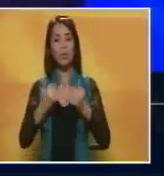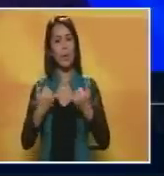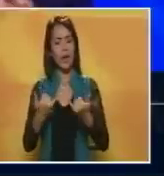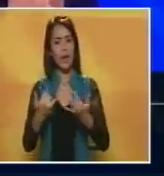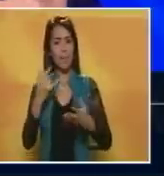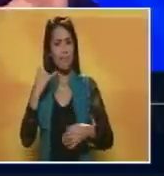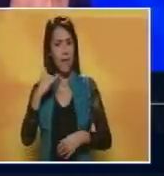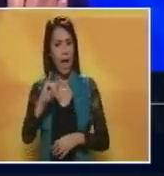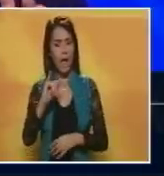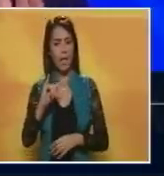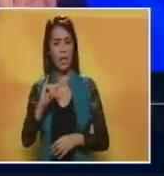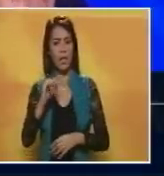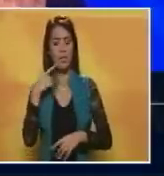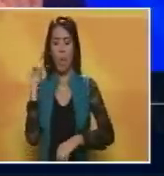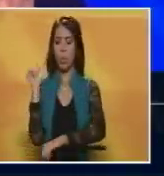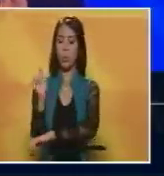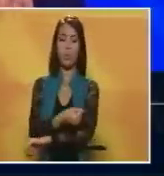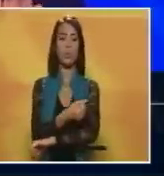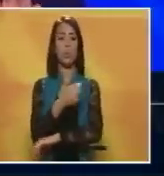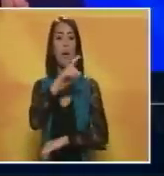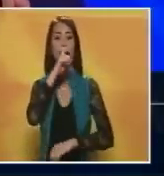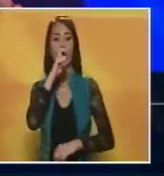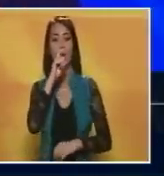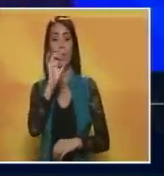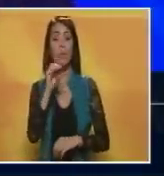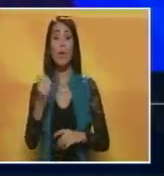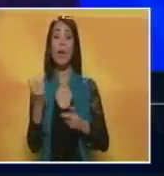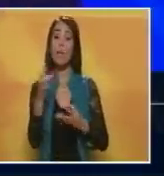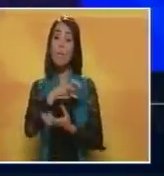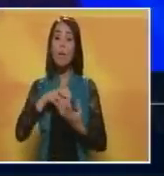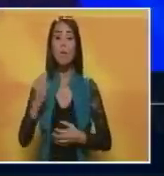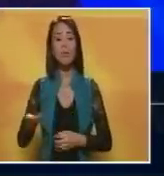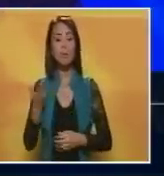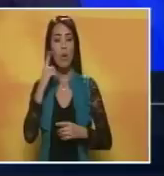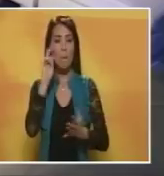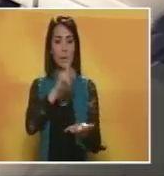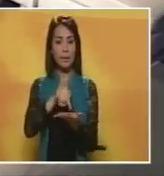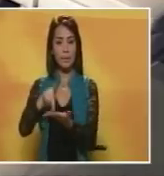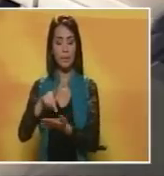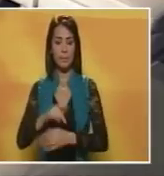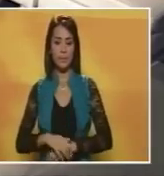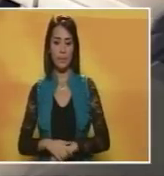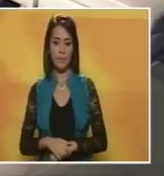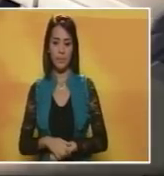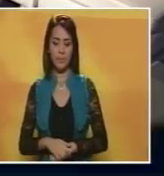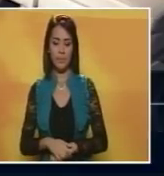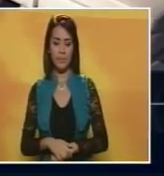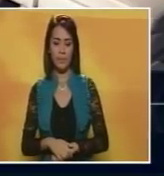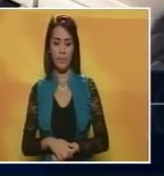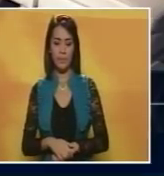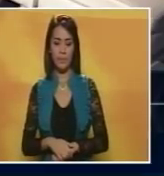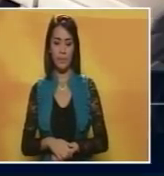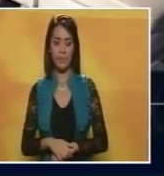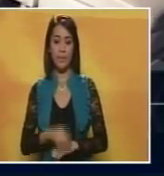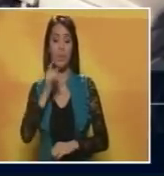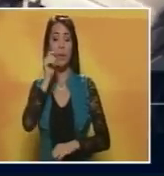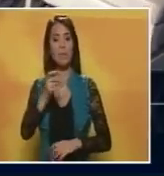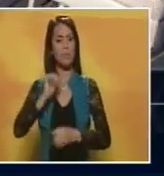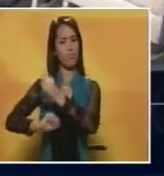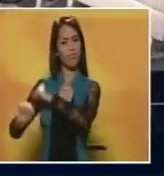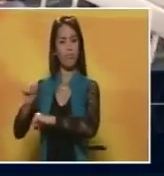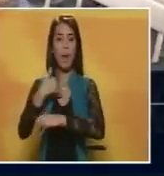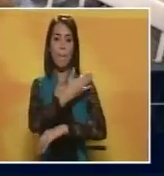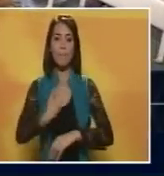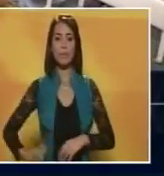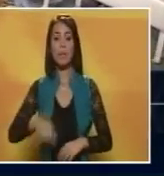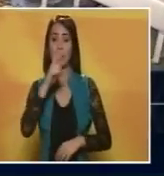de derrotar a maduro que es el problema principal tiene que ver con la participación el dirigente de rechazo que el